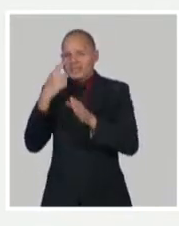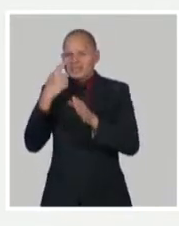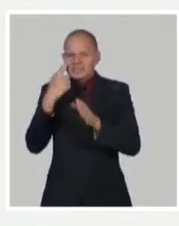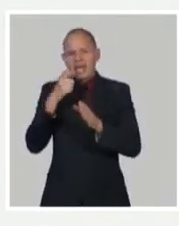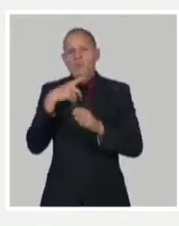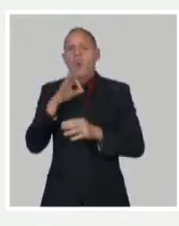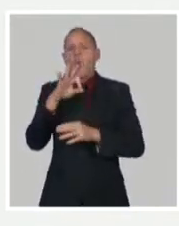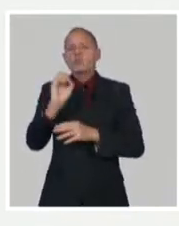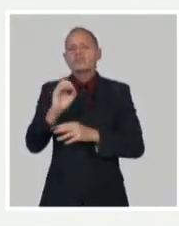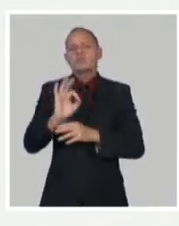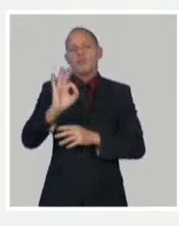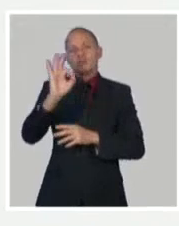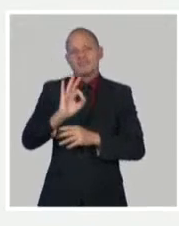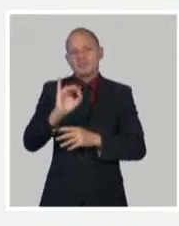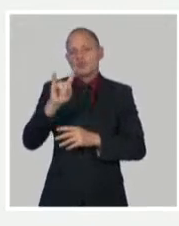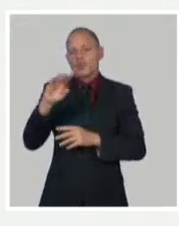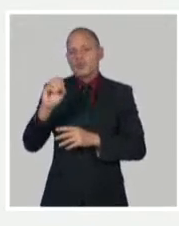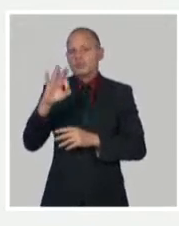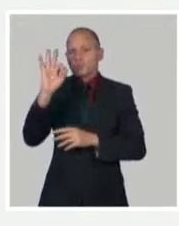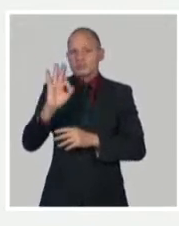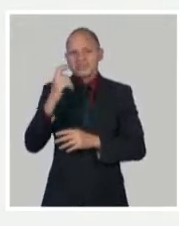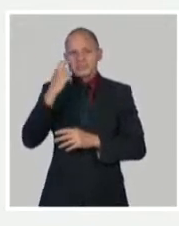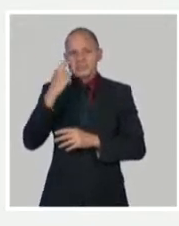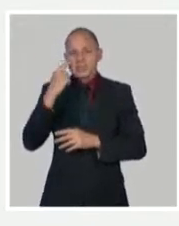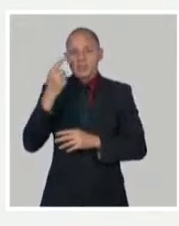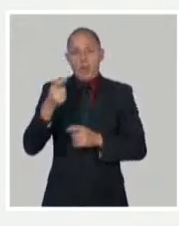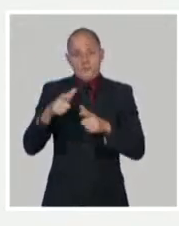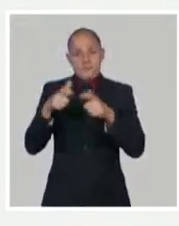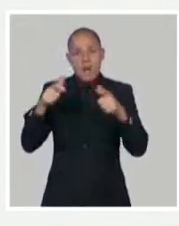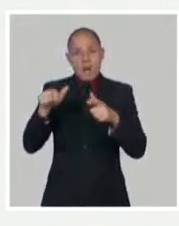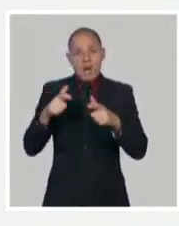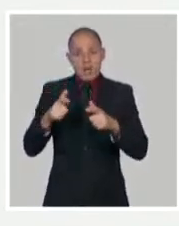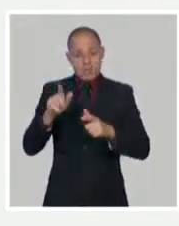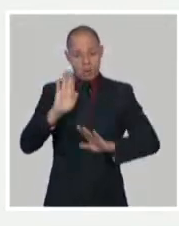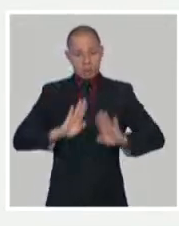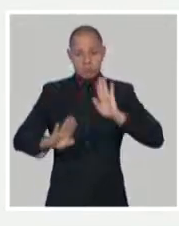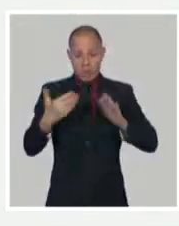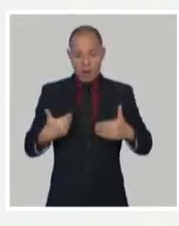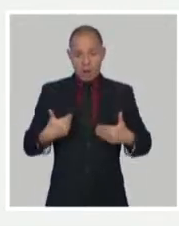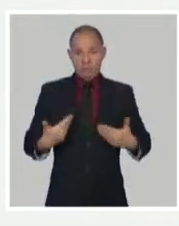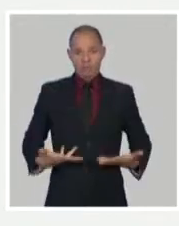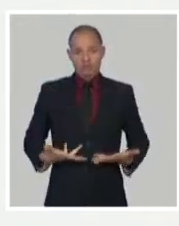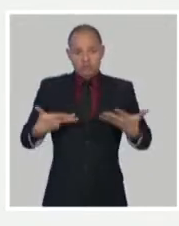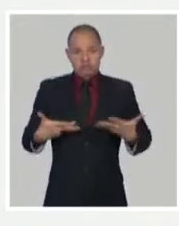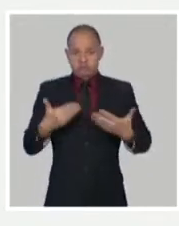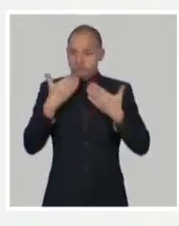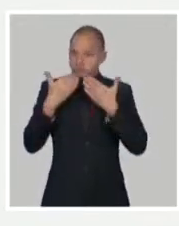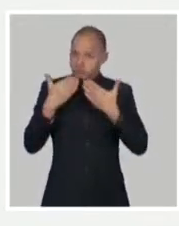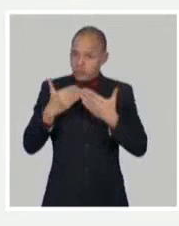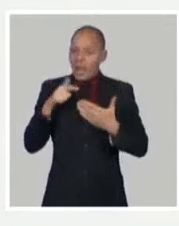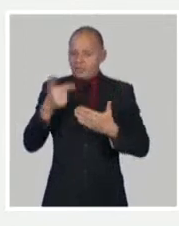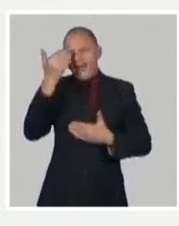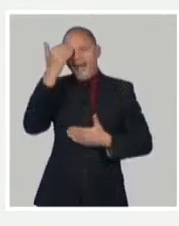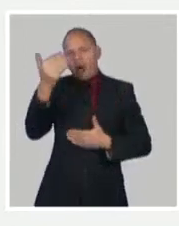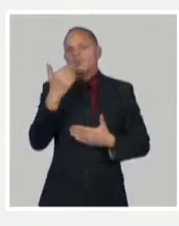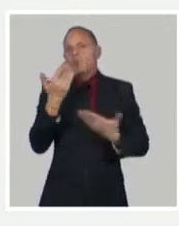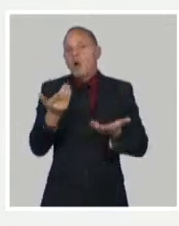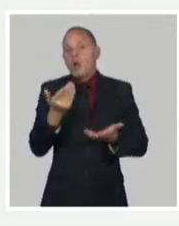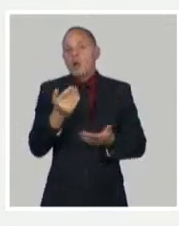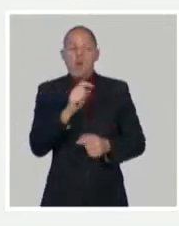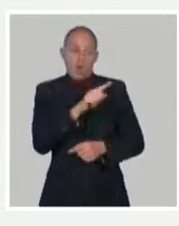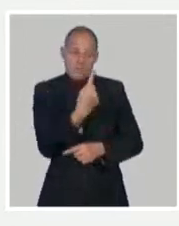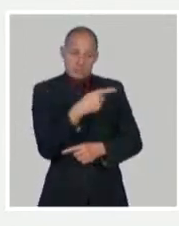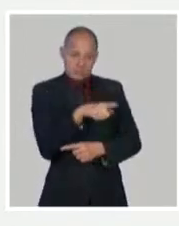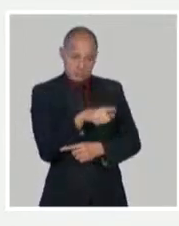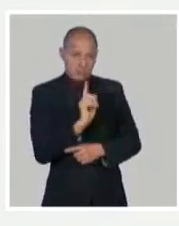de las personas tienen una inducción de anticuerpos contra el virus, lo cual consideramos que es un resultado ya positivo. En